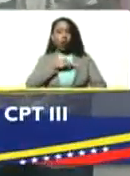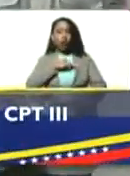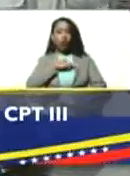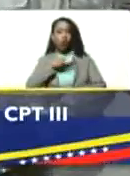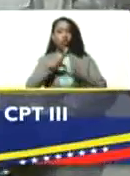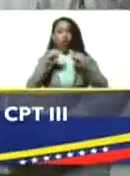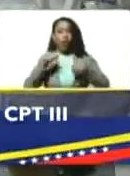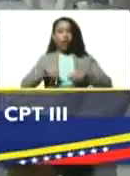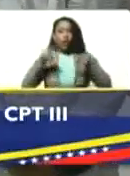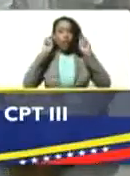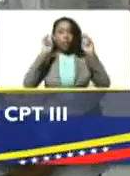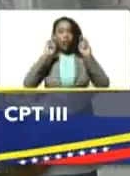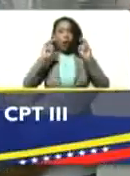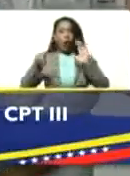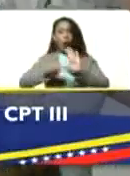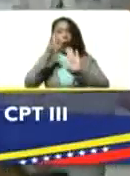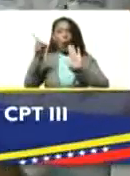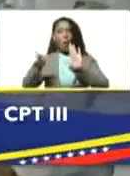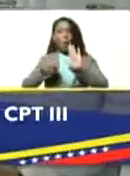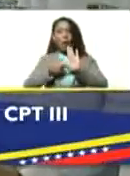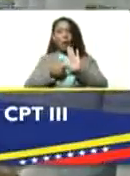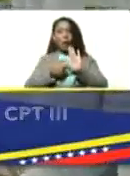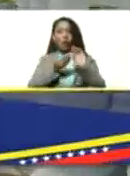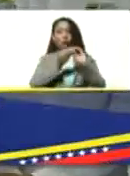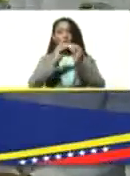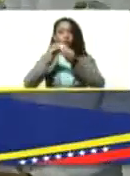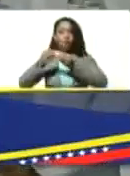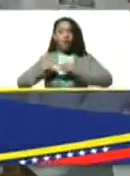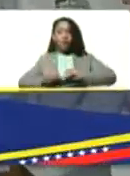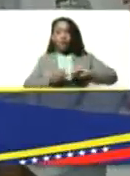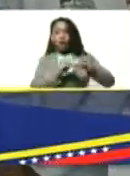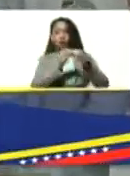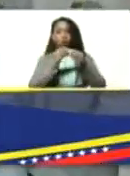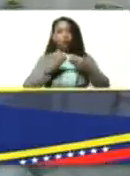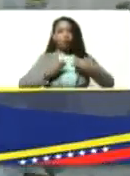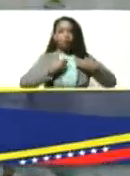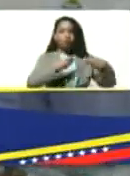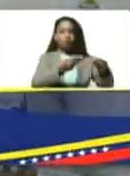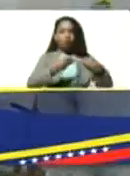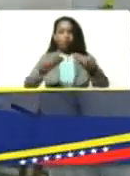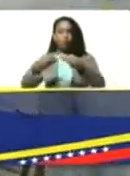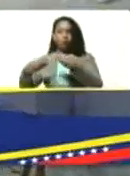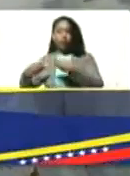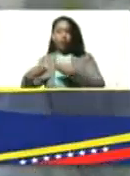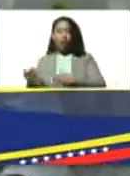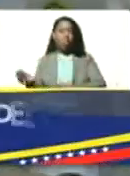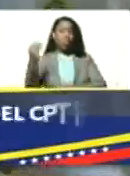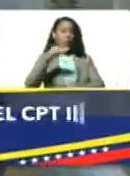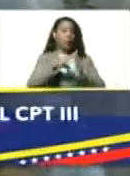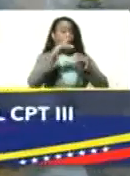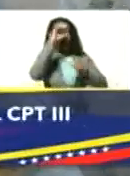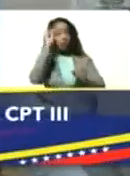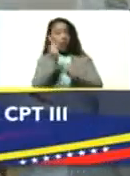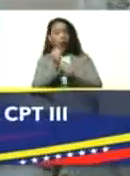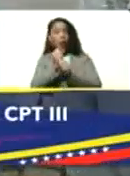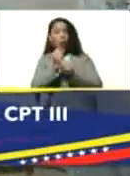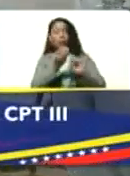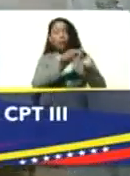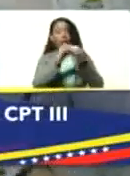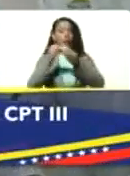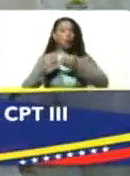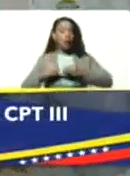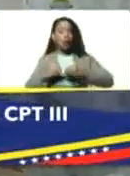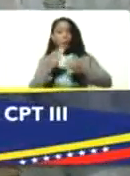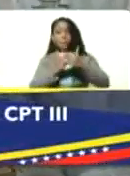todas estas áreas que han sido totalmente rehabilitadas, que han sido dotadas, equipadas, además de todo el trabajo de mantenimiento